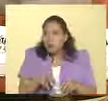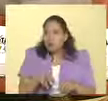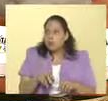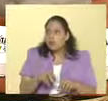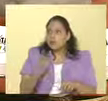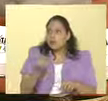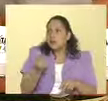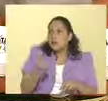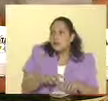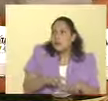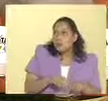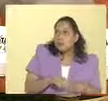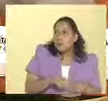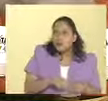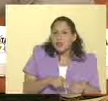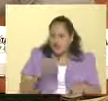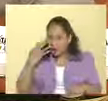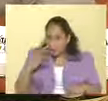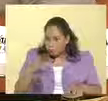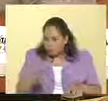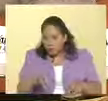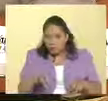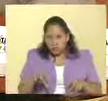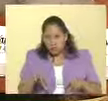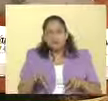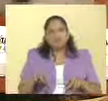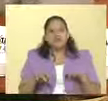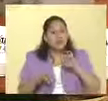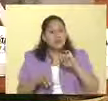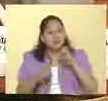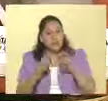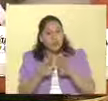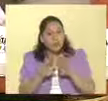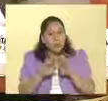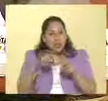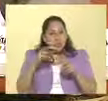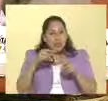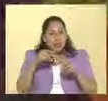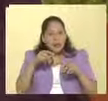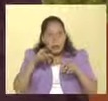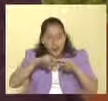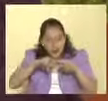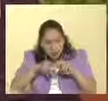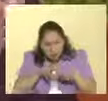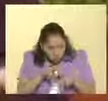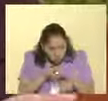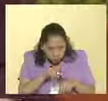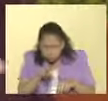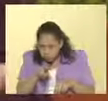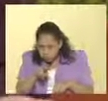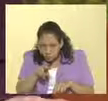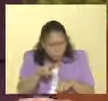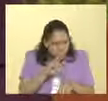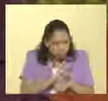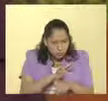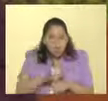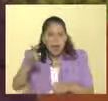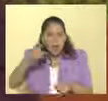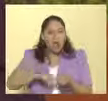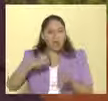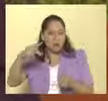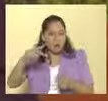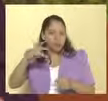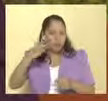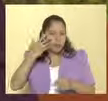el perro está temeroso, por favor. O se suben, generalmente esconden entre las sillas, se esconden y están cazando, eso es el instinto de cazador del